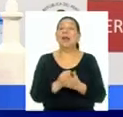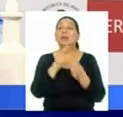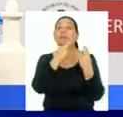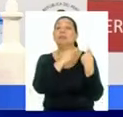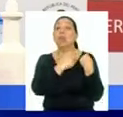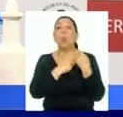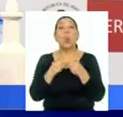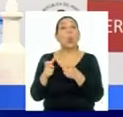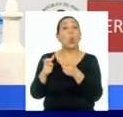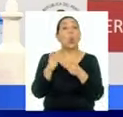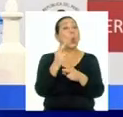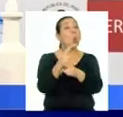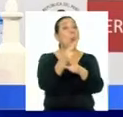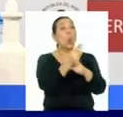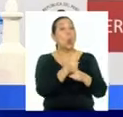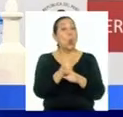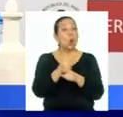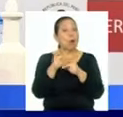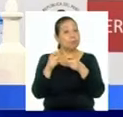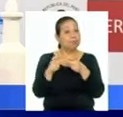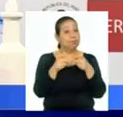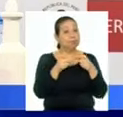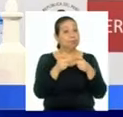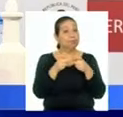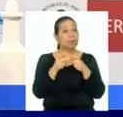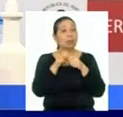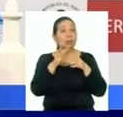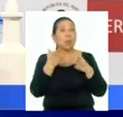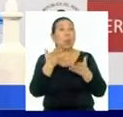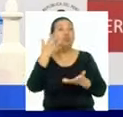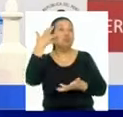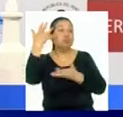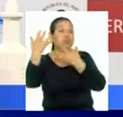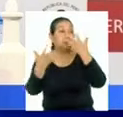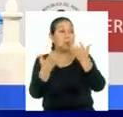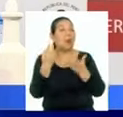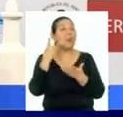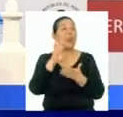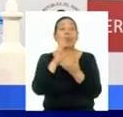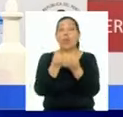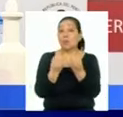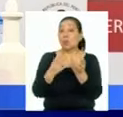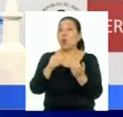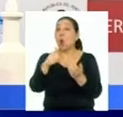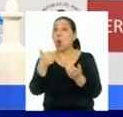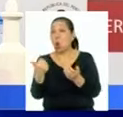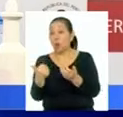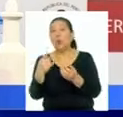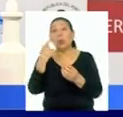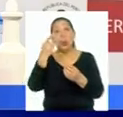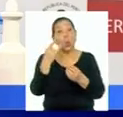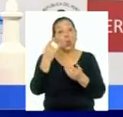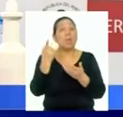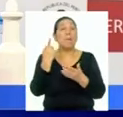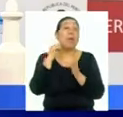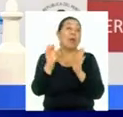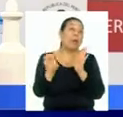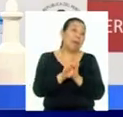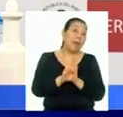de la prevención, el control y la extinción de incendios y la atención de muchas otras emergencias,